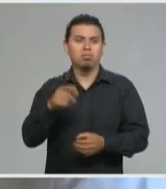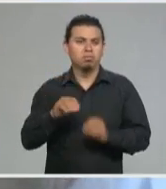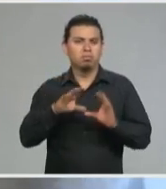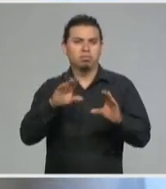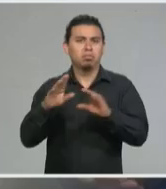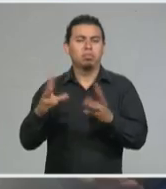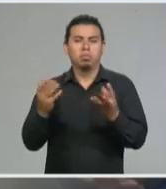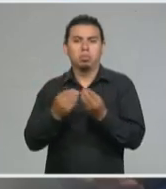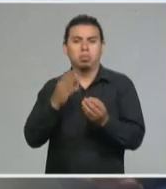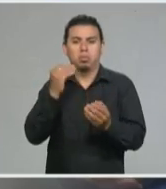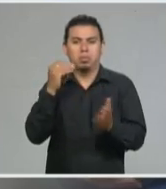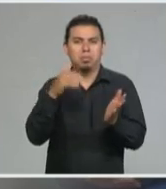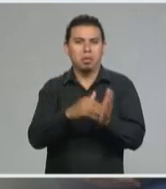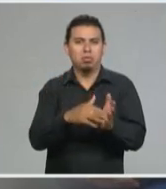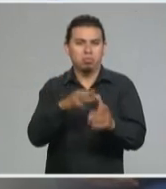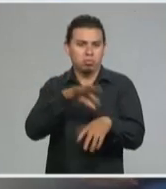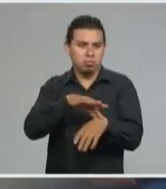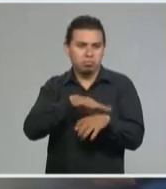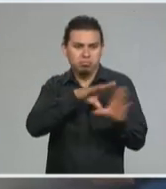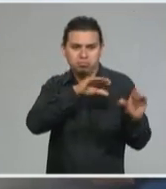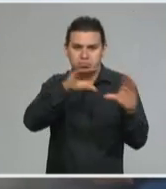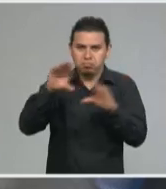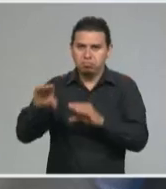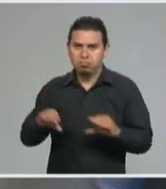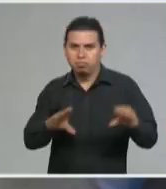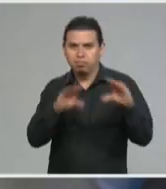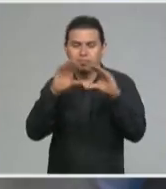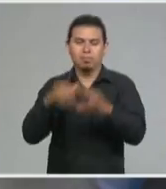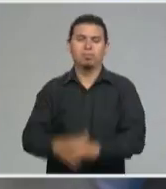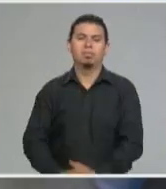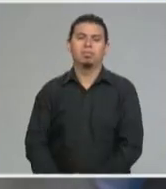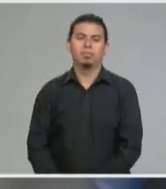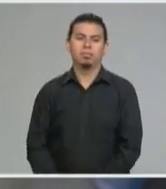formado a más de 9,000 médicos.